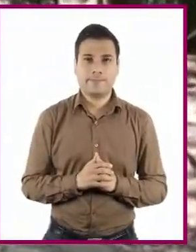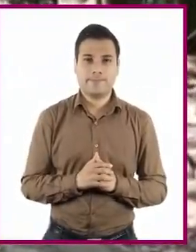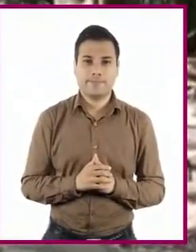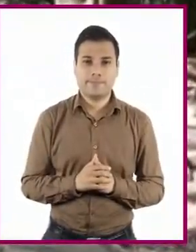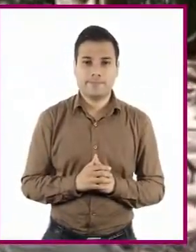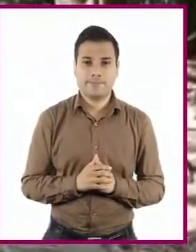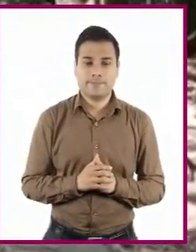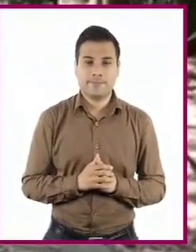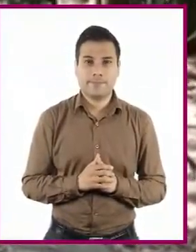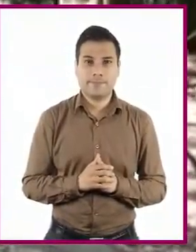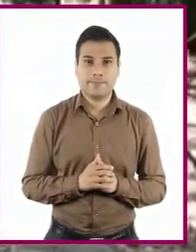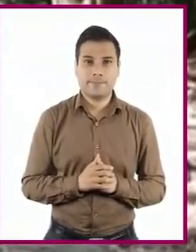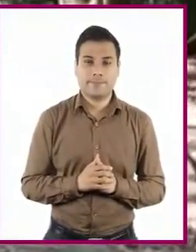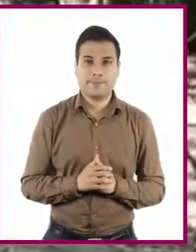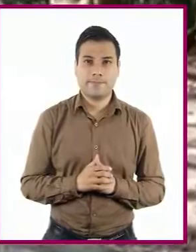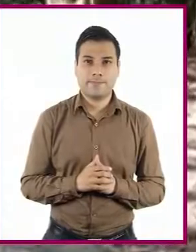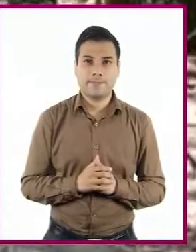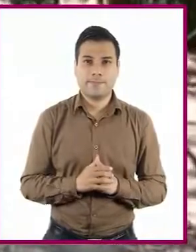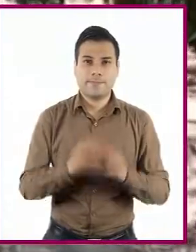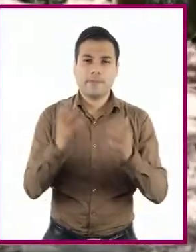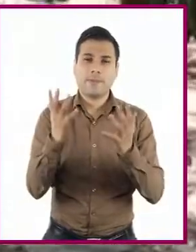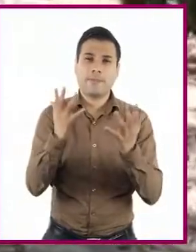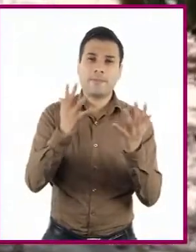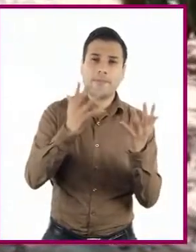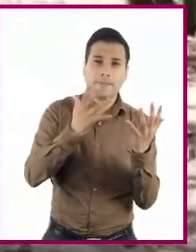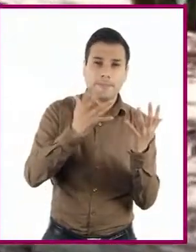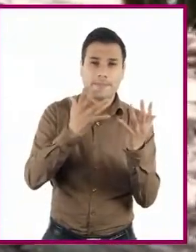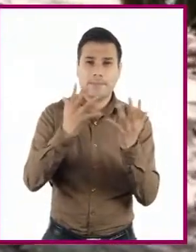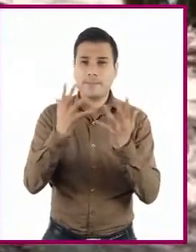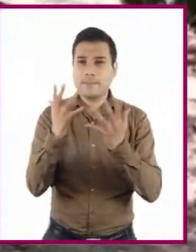Van y vienen.